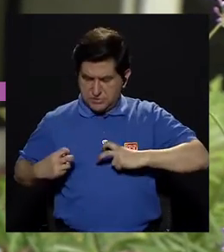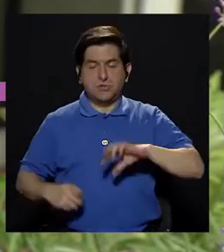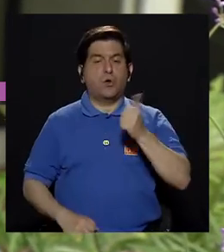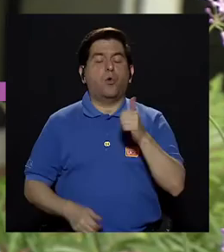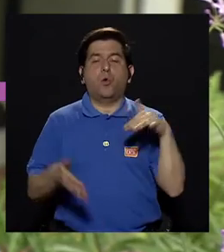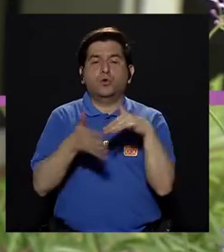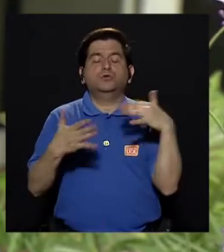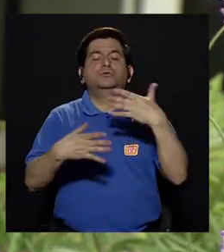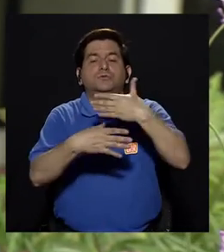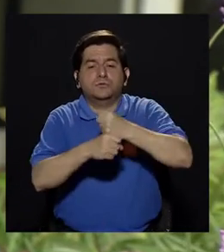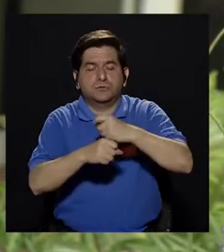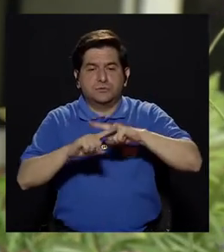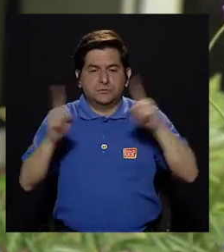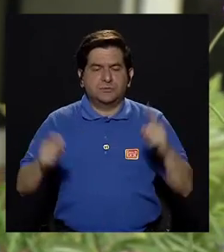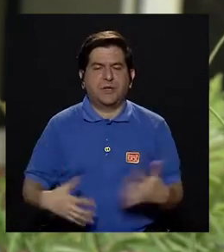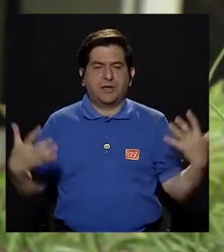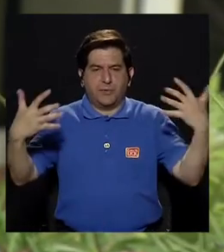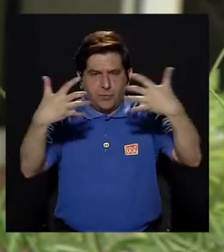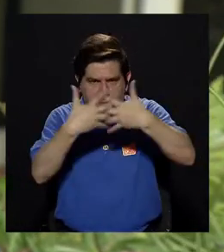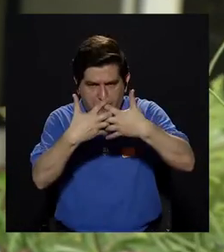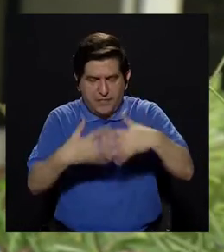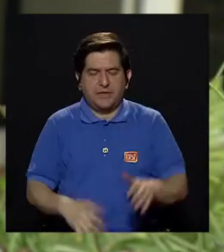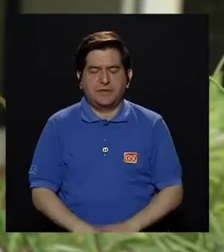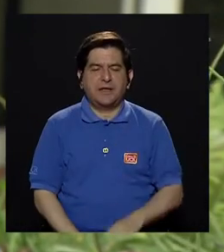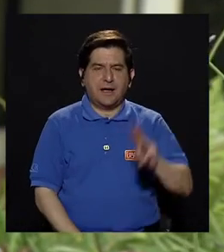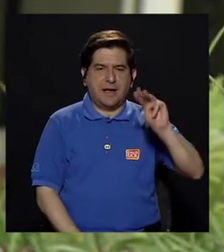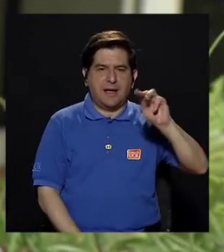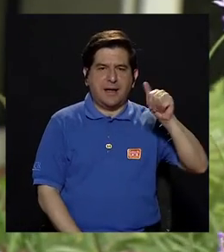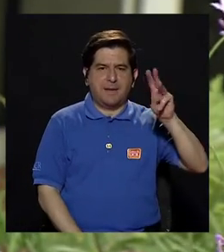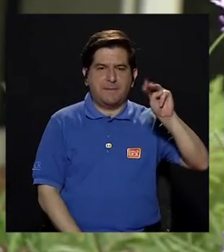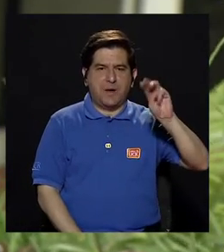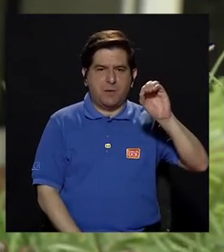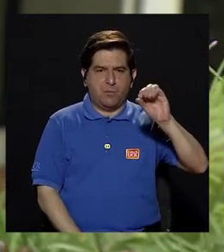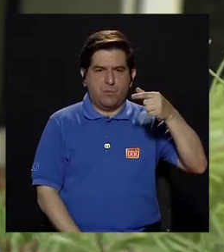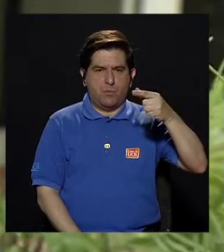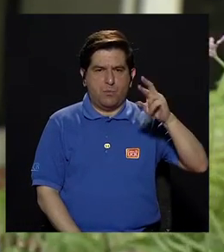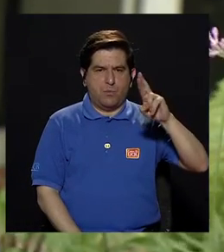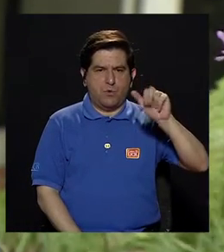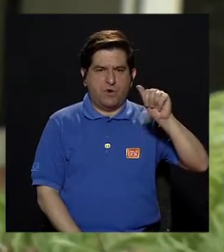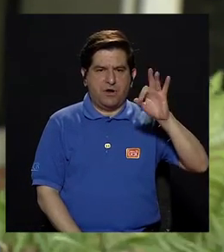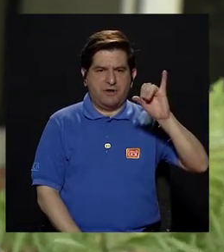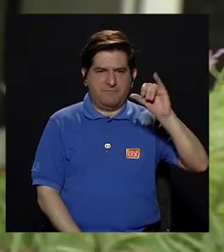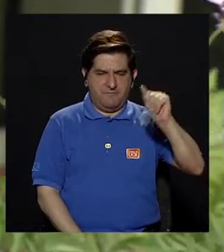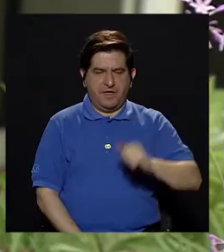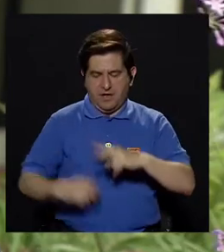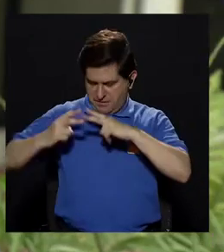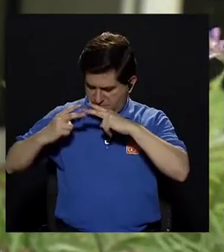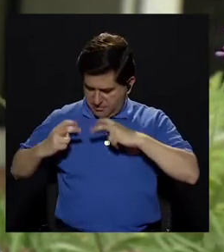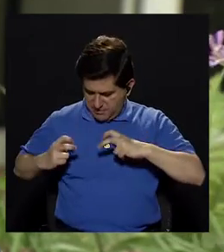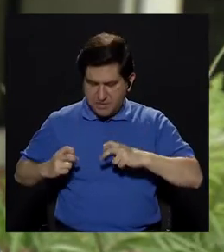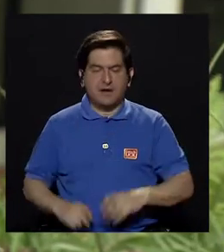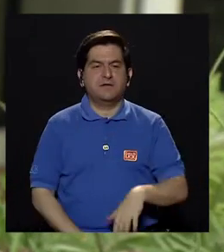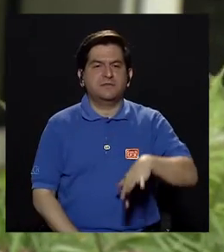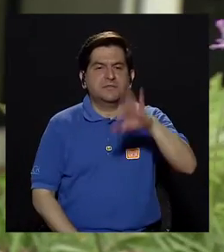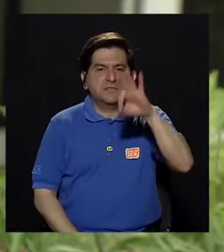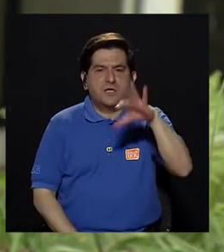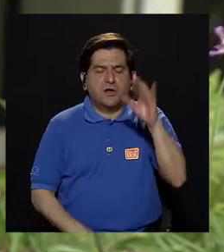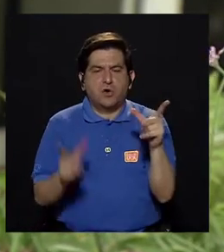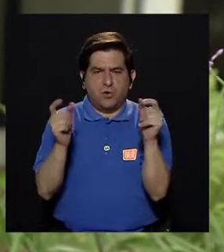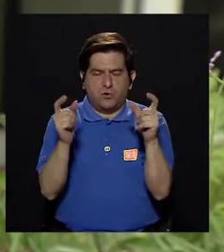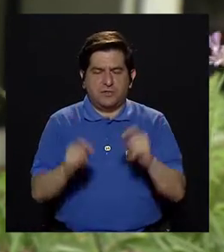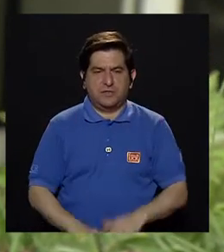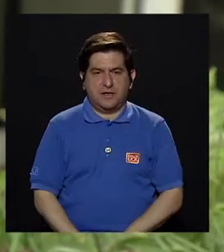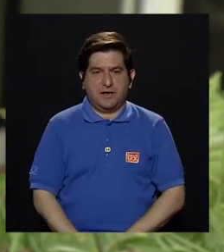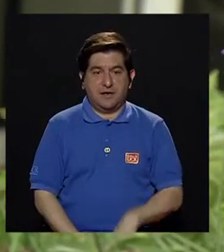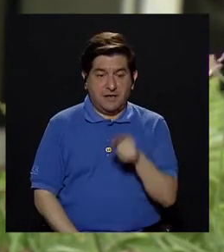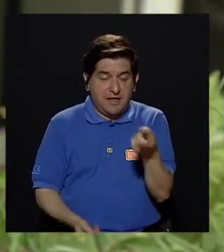que se pueden utilizar, pero son un complemento a esta, ¿verdad? La mamografía, que lo que buscan es confirmar el diagnóstico de cáncer, pero para lo que